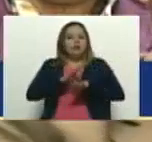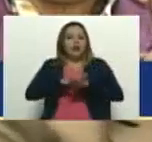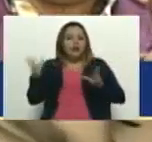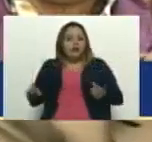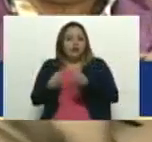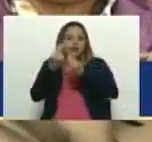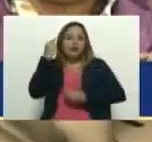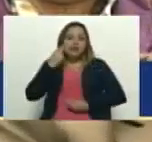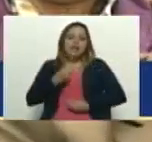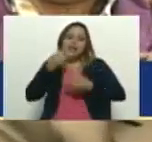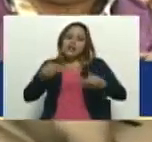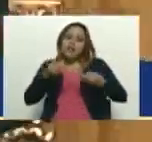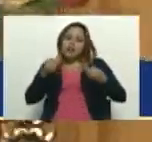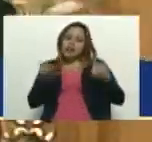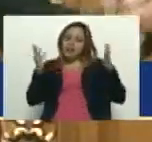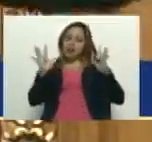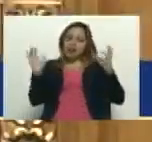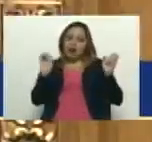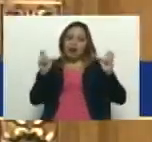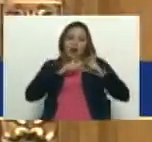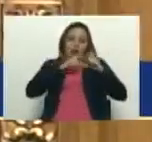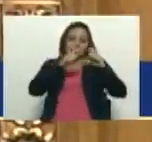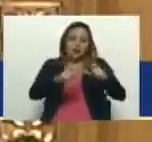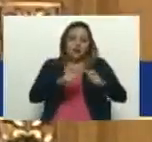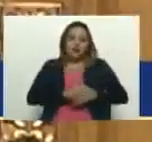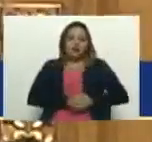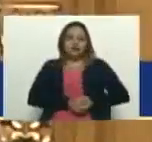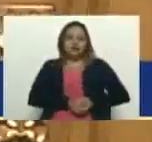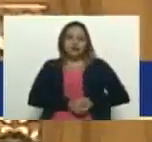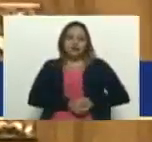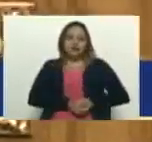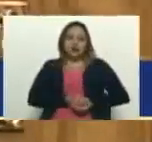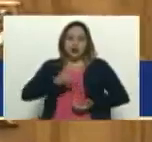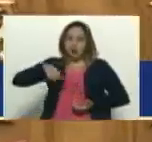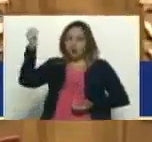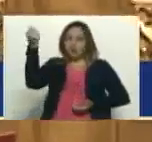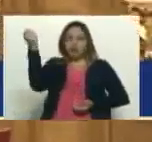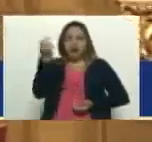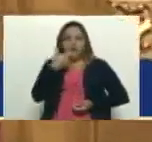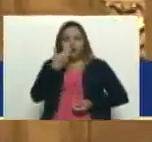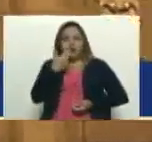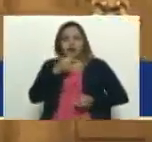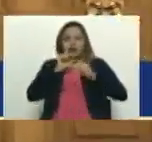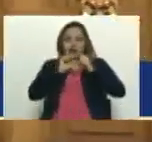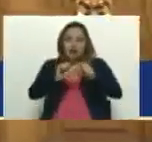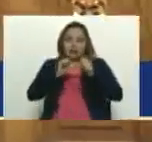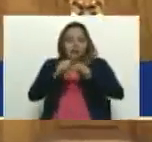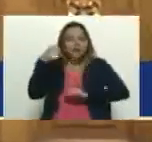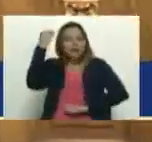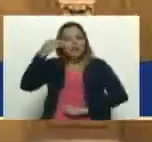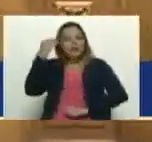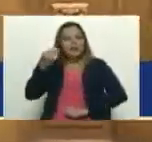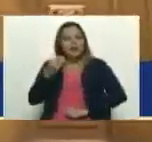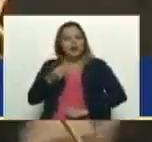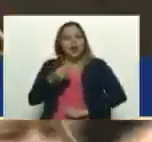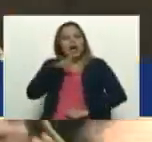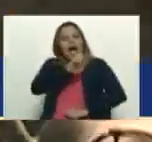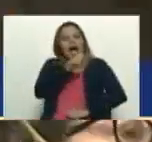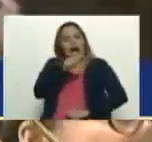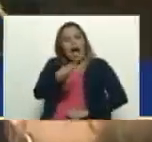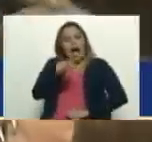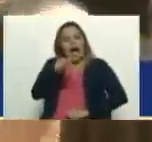llevó siempre en el corazón, con puño en alto y flores rojas, camarada. Sigamos ese pensamiento de Alí Primera.